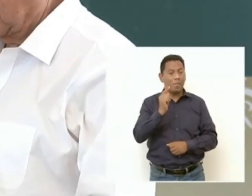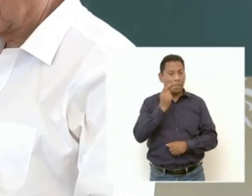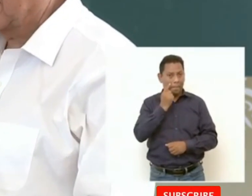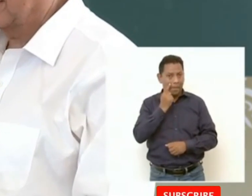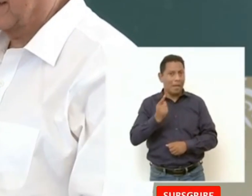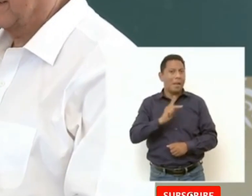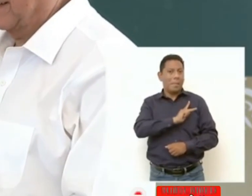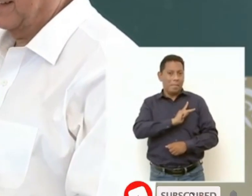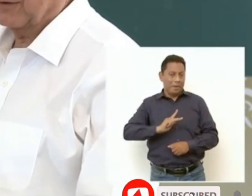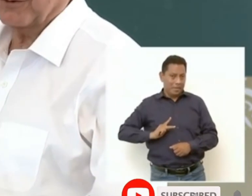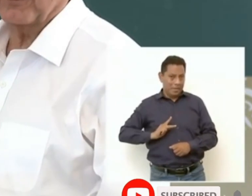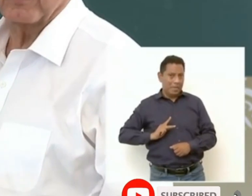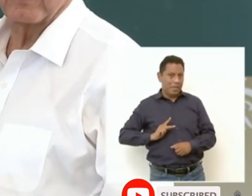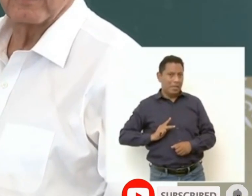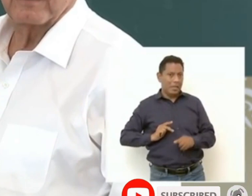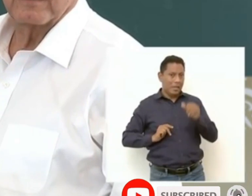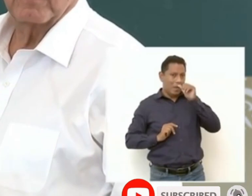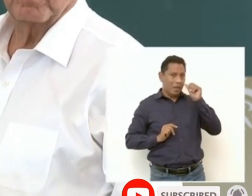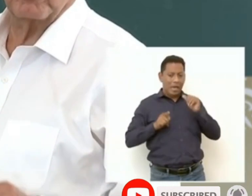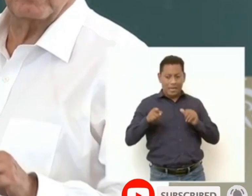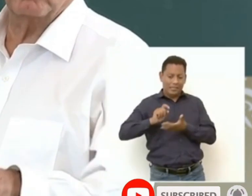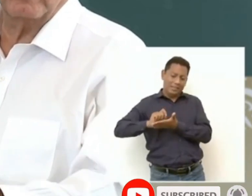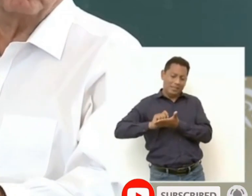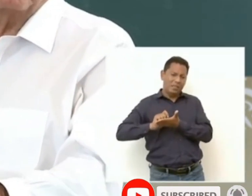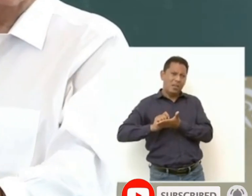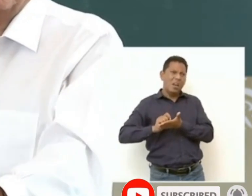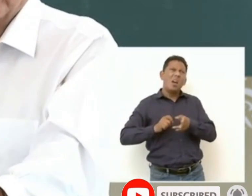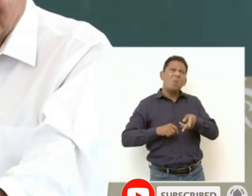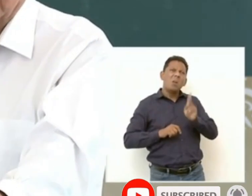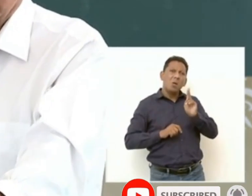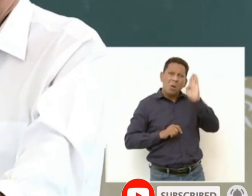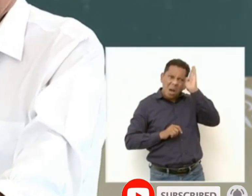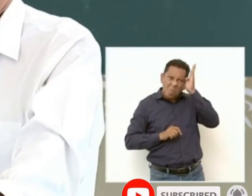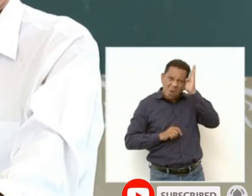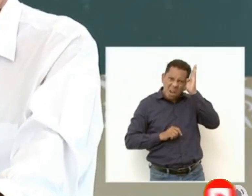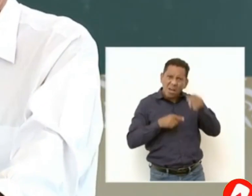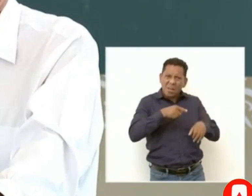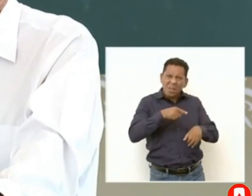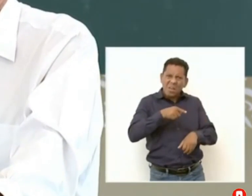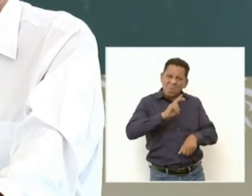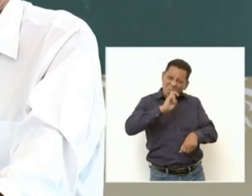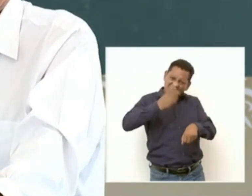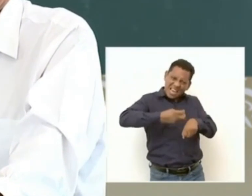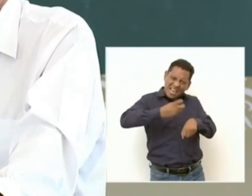decía el presidente en este diálogo, ¿no?, pero la mula es muy terca.